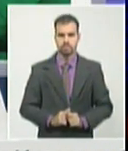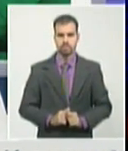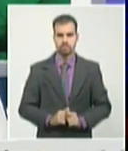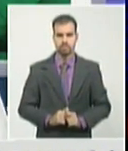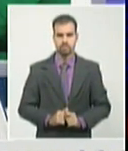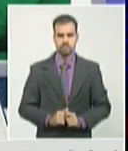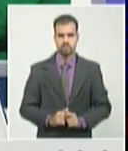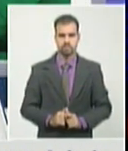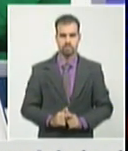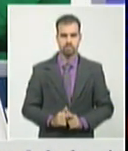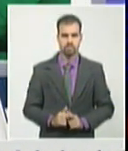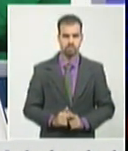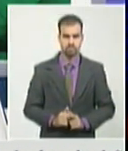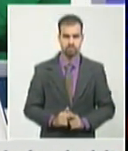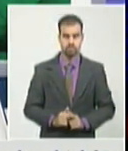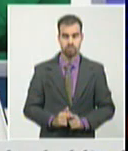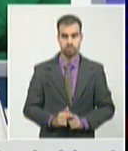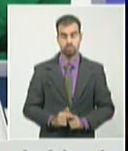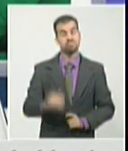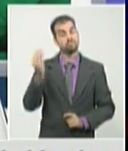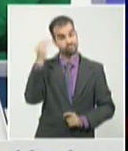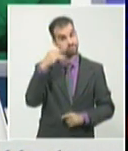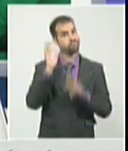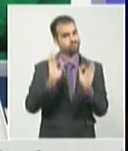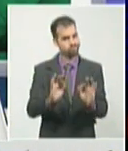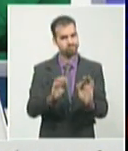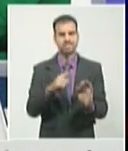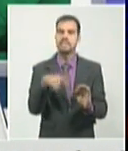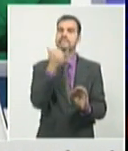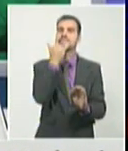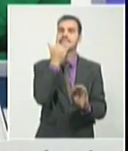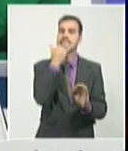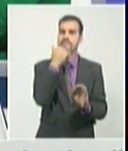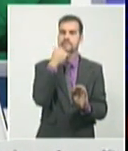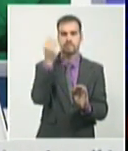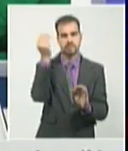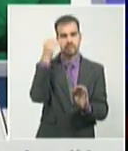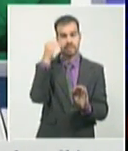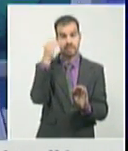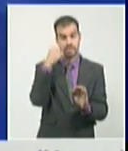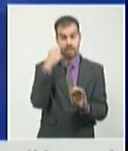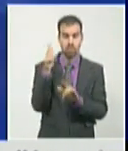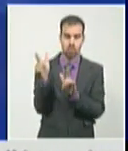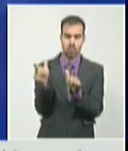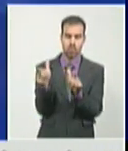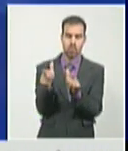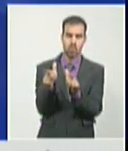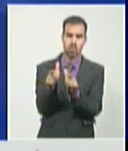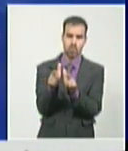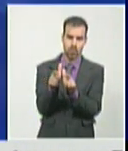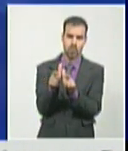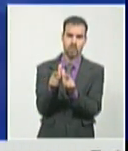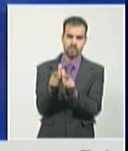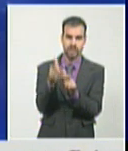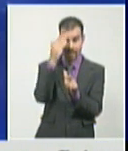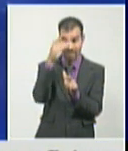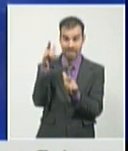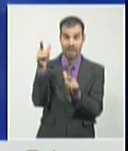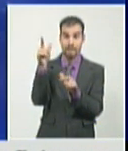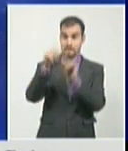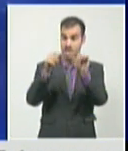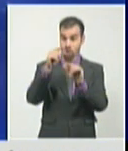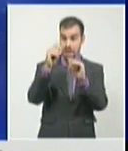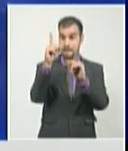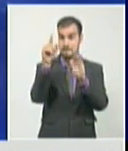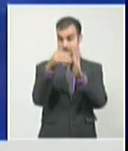tiene una incidencia en la disminución de los casos importados y a partir del 10 con pasajes de negación y a